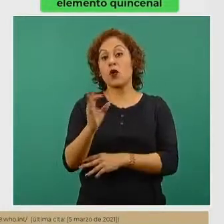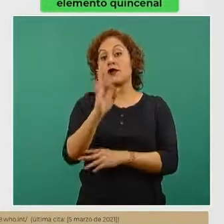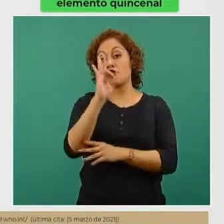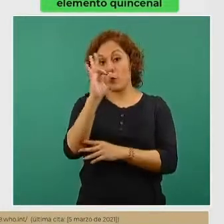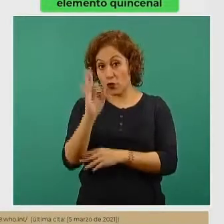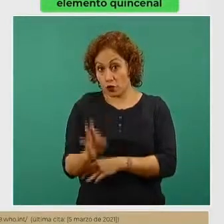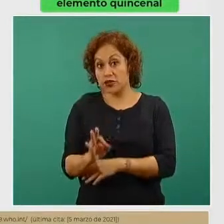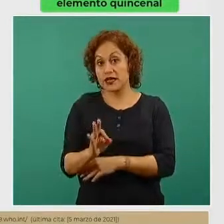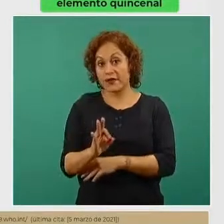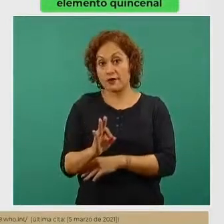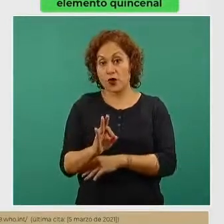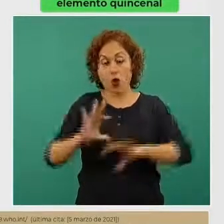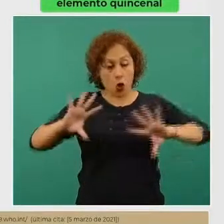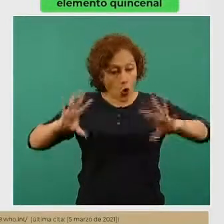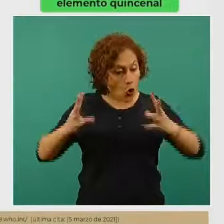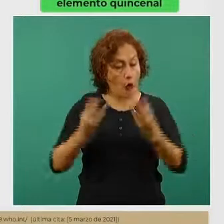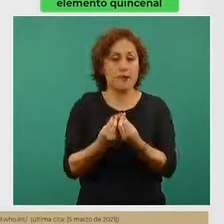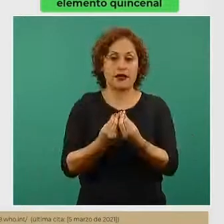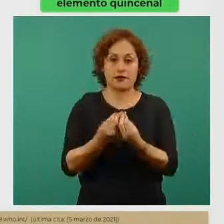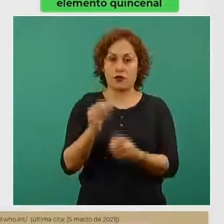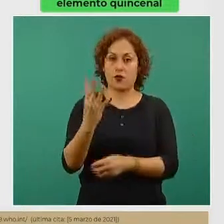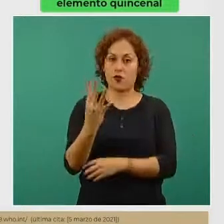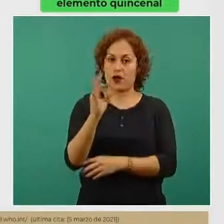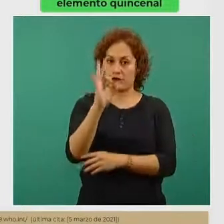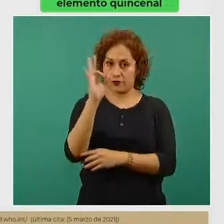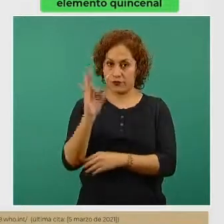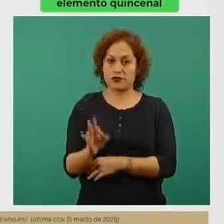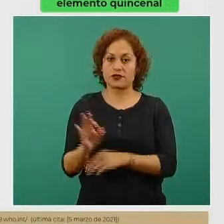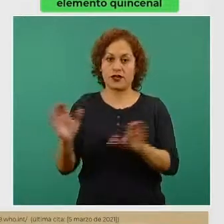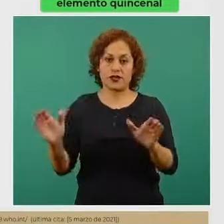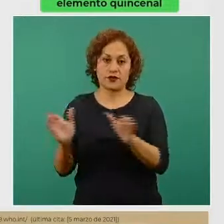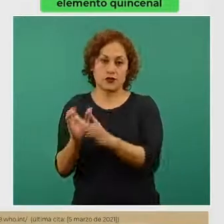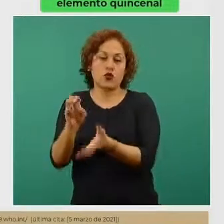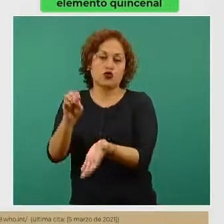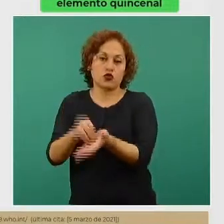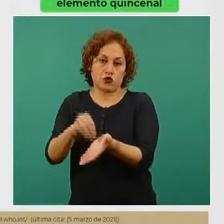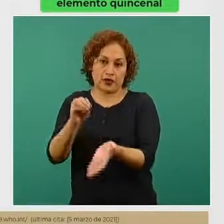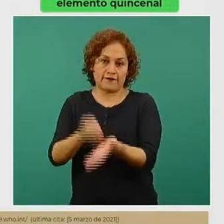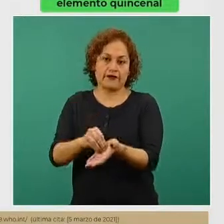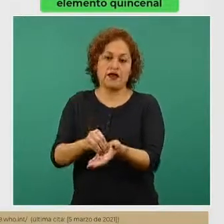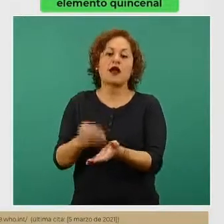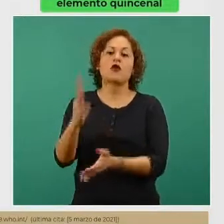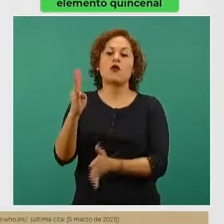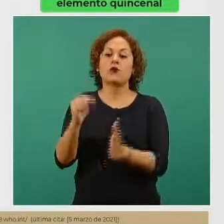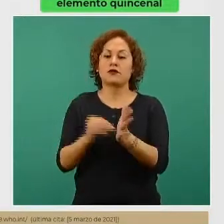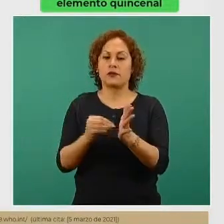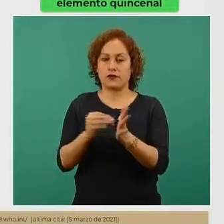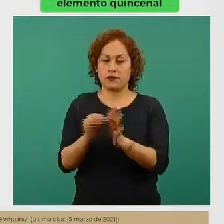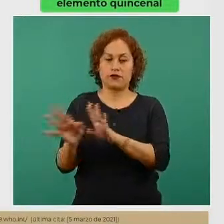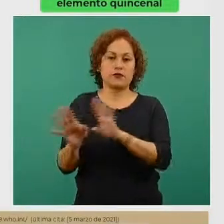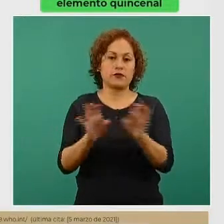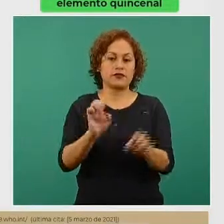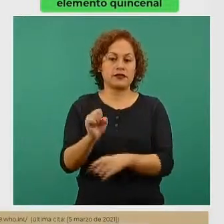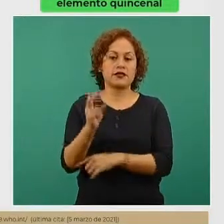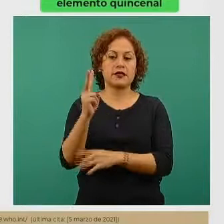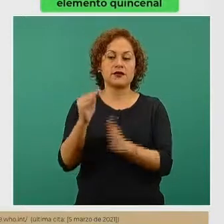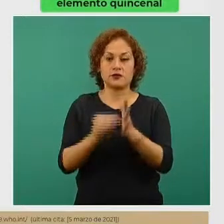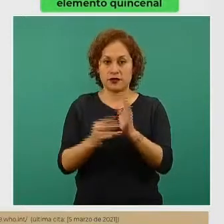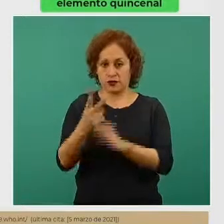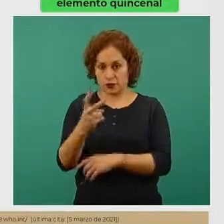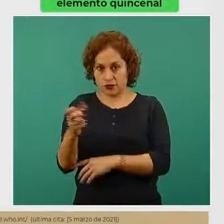total de casos que hasta el momento se han confirmado. 4% representa la actividad